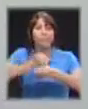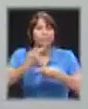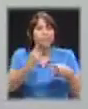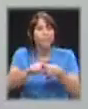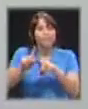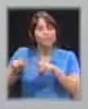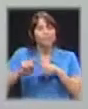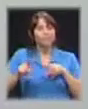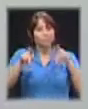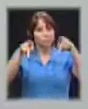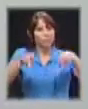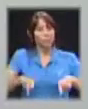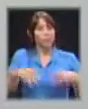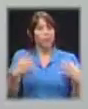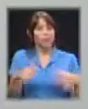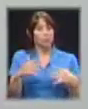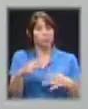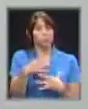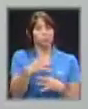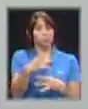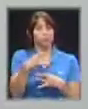de alguien que evidentemente